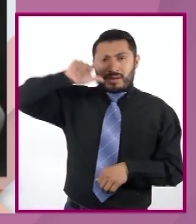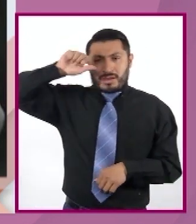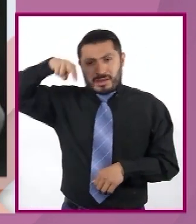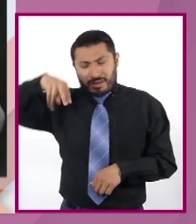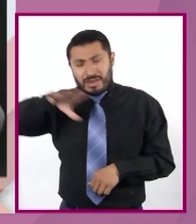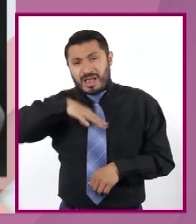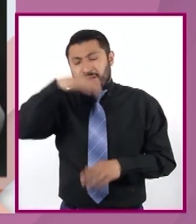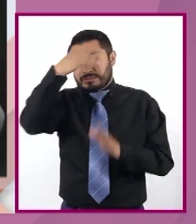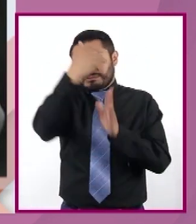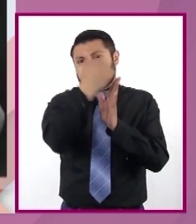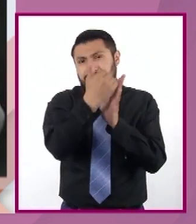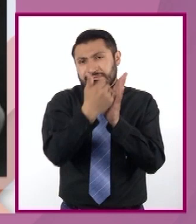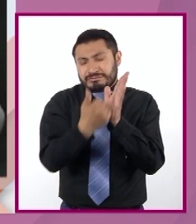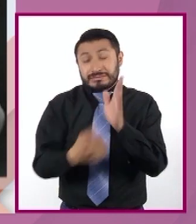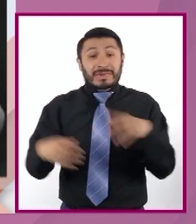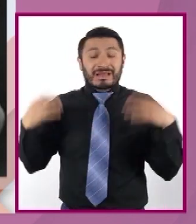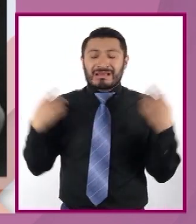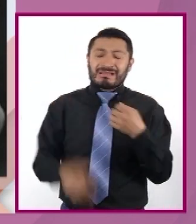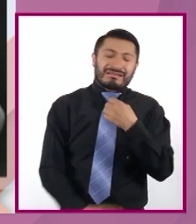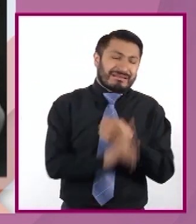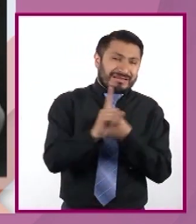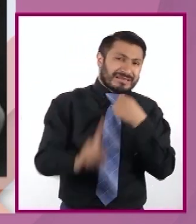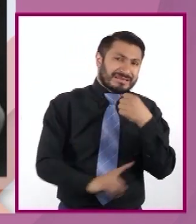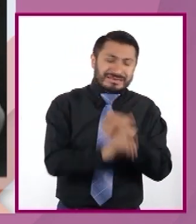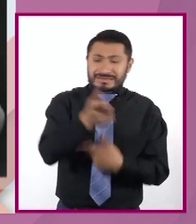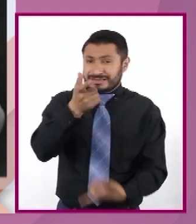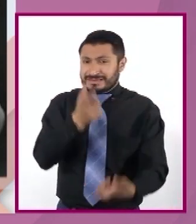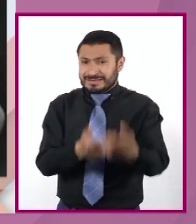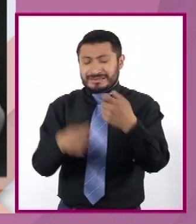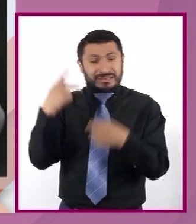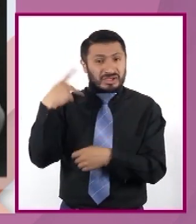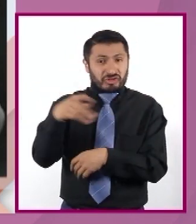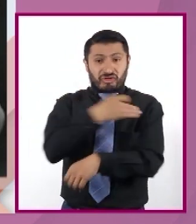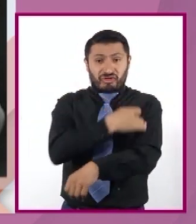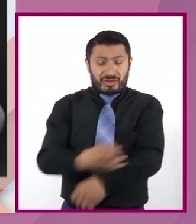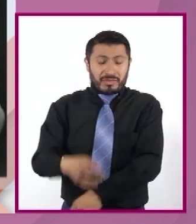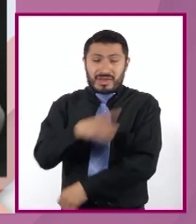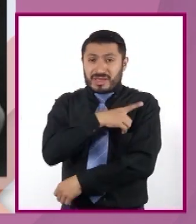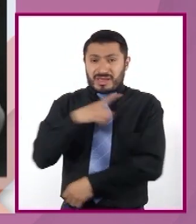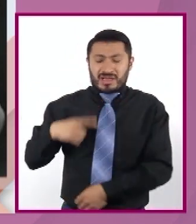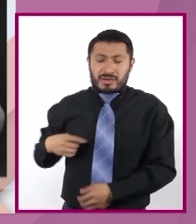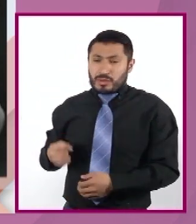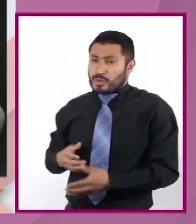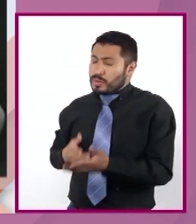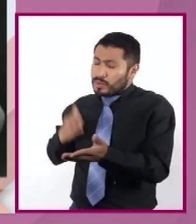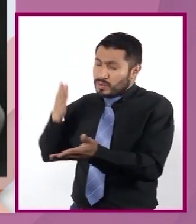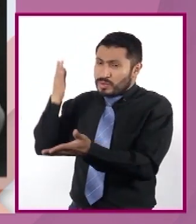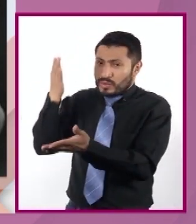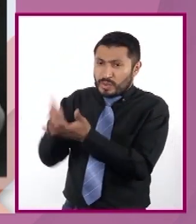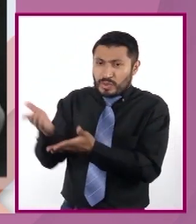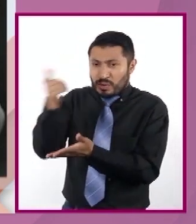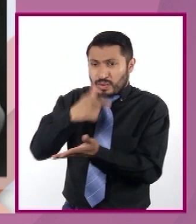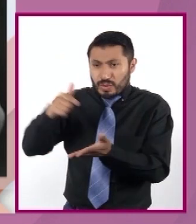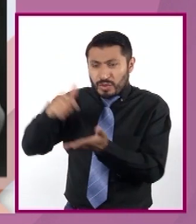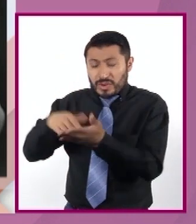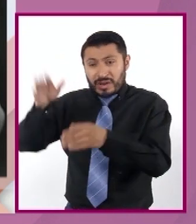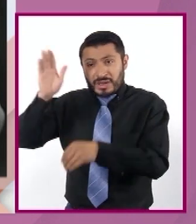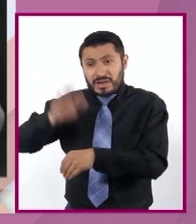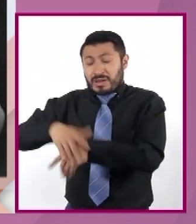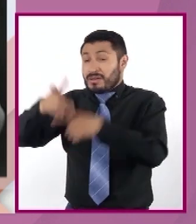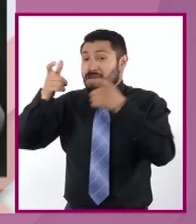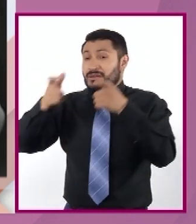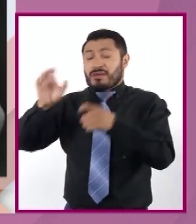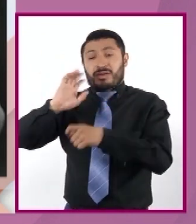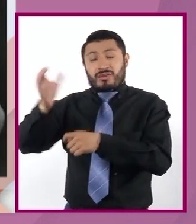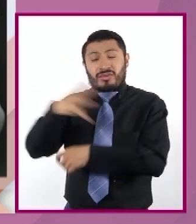a poco y la crisis afectó a la familia Edison, que tuvo que emigrar de nuevo a un lugar más próspero cuando su